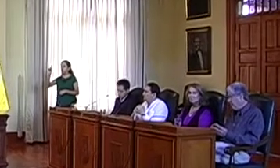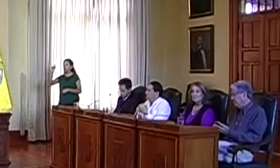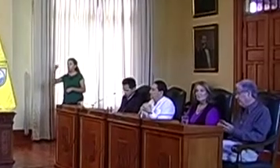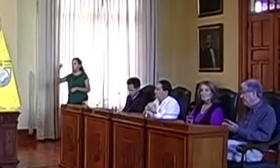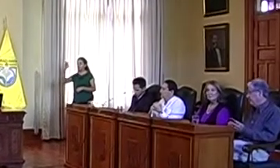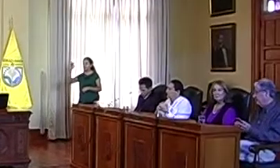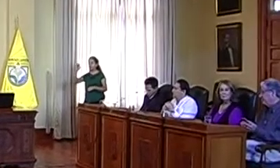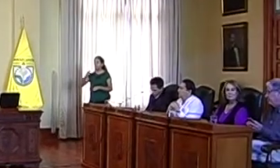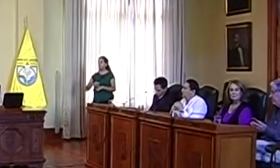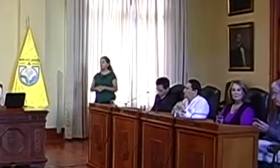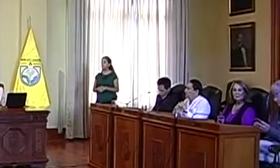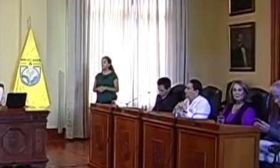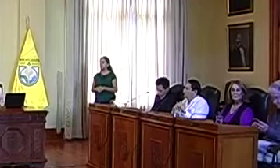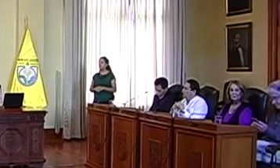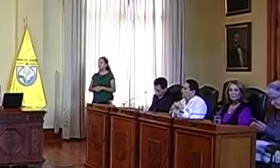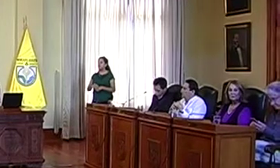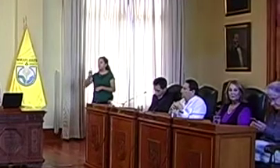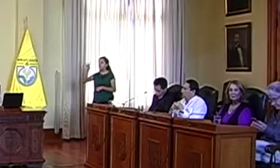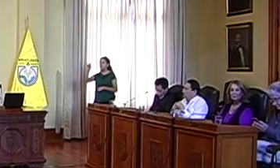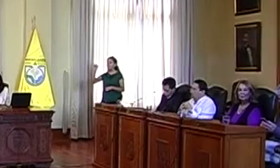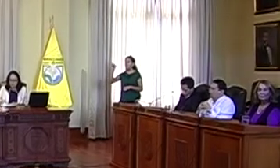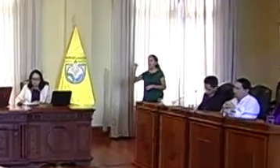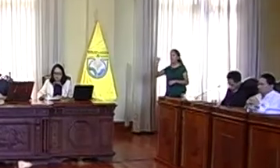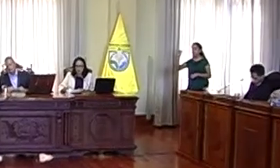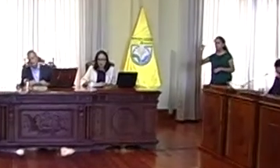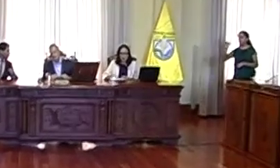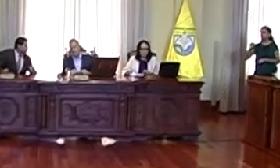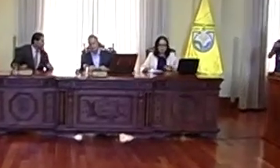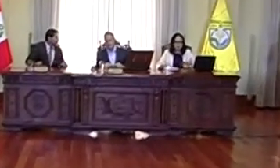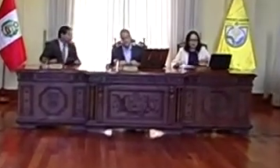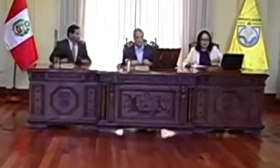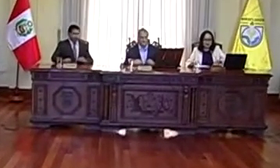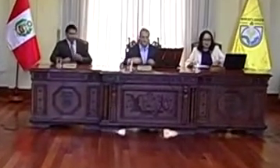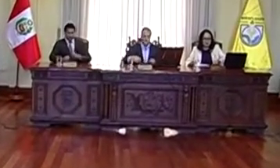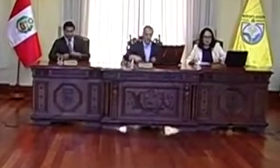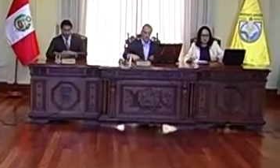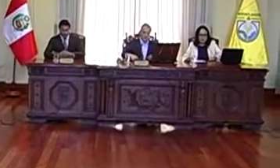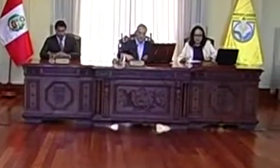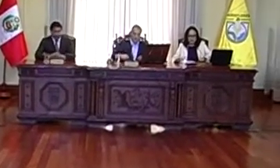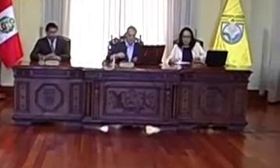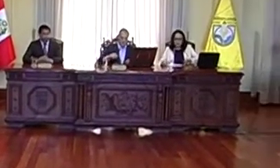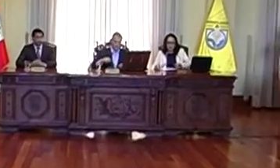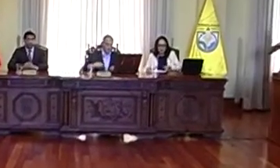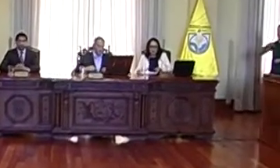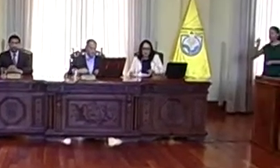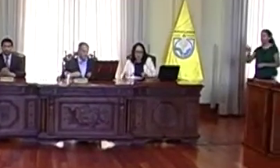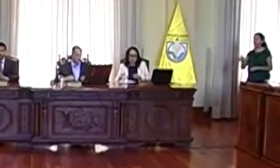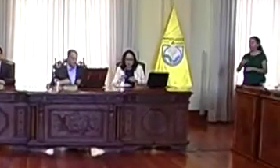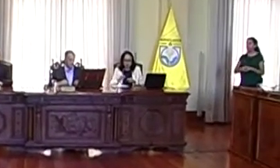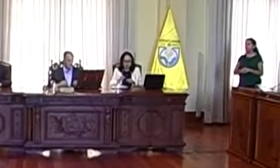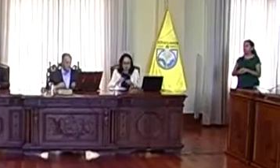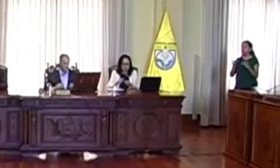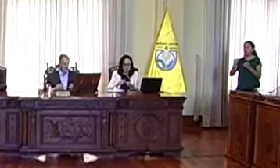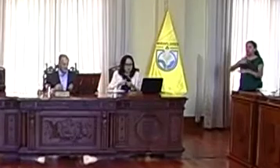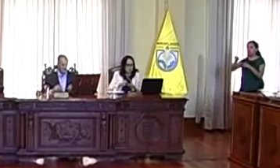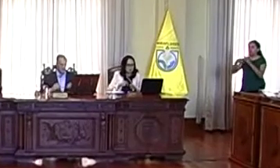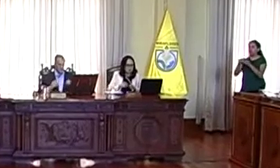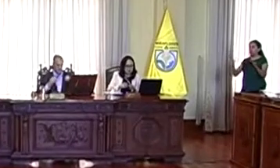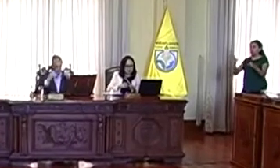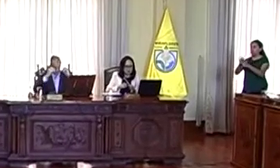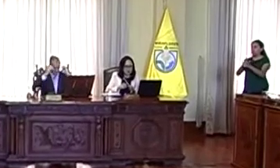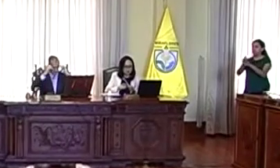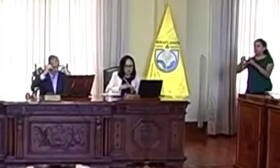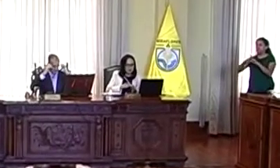Riego. Presente. Señora Valia Barak Pastor. Presente. Hay quórum, señor alcalde. Con el quórum reglamentario damos por instalada la